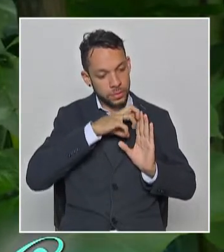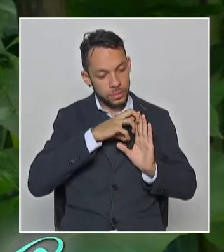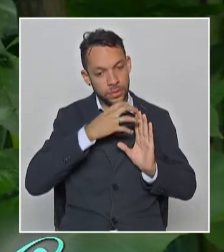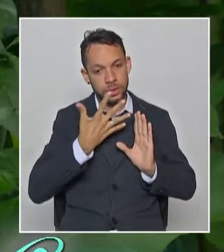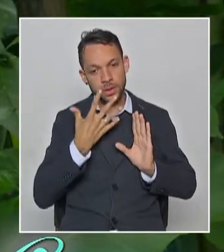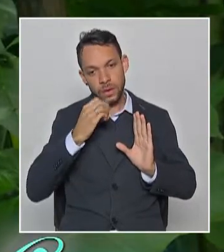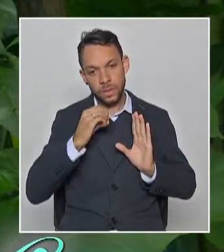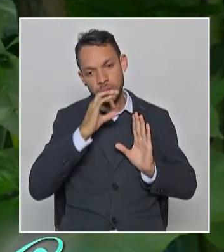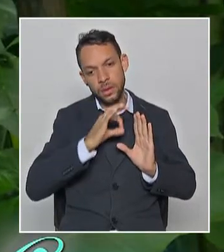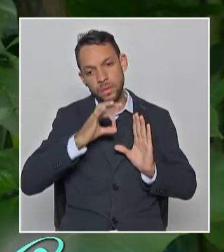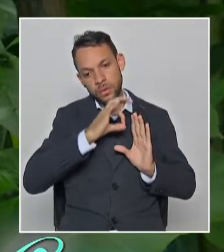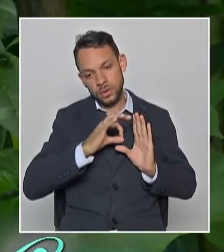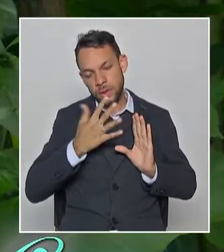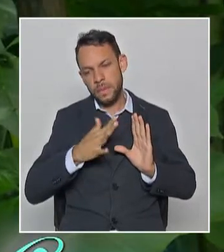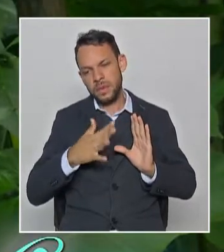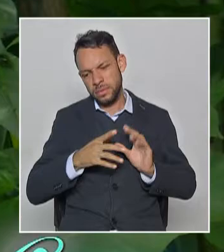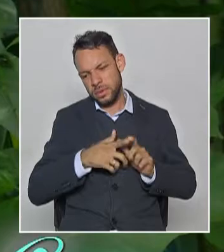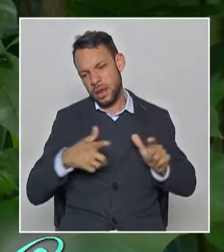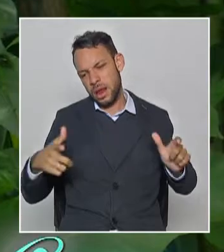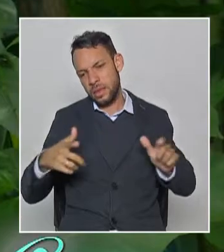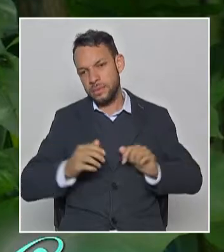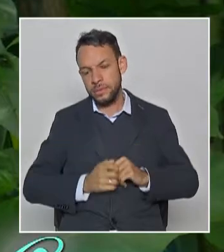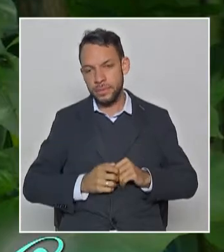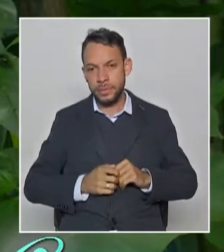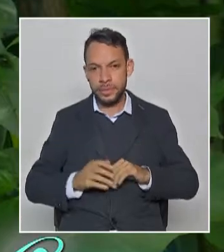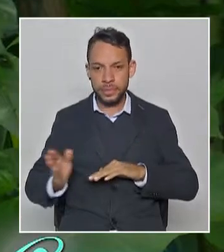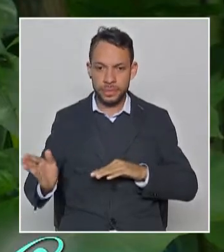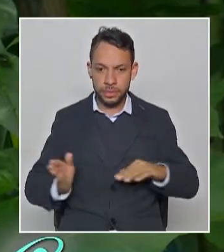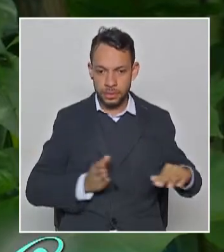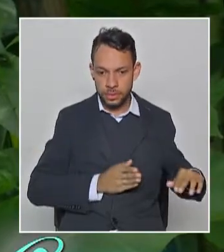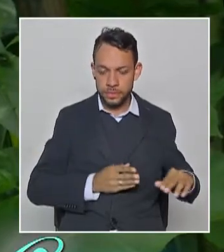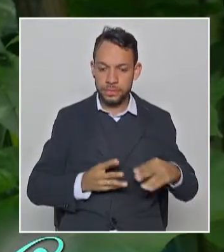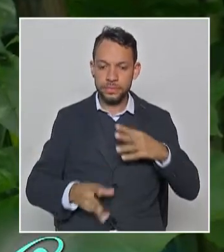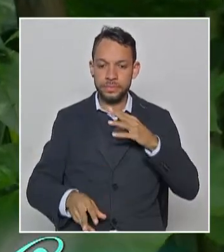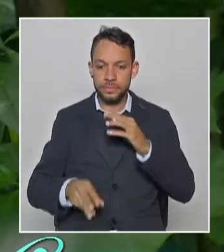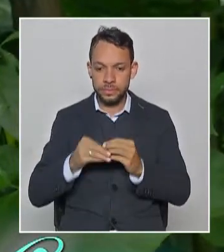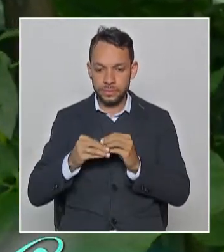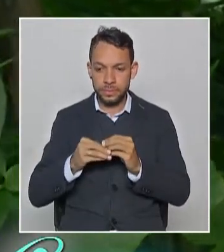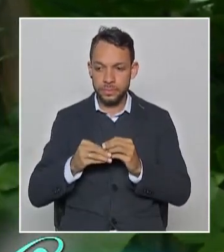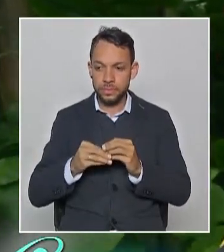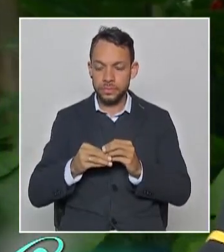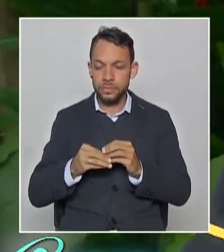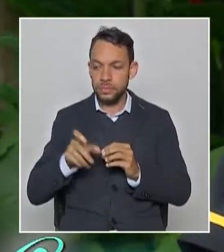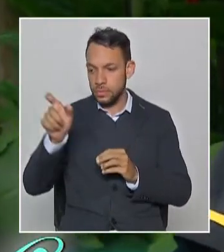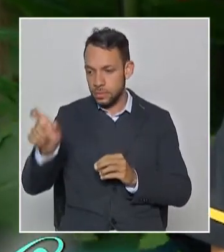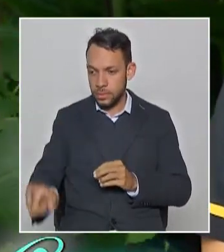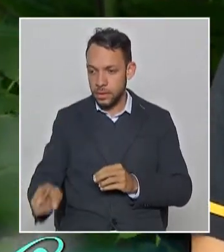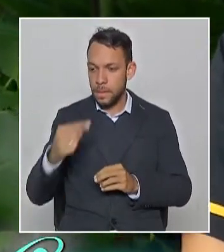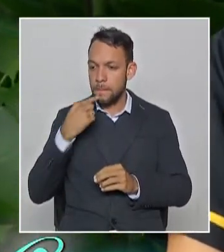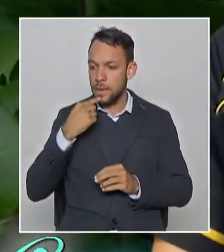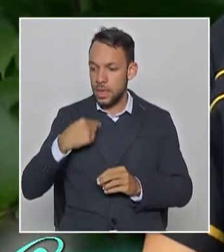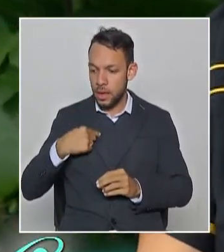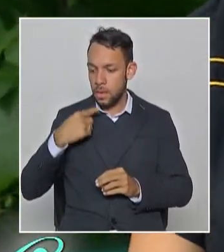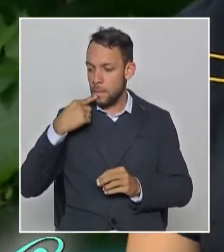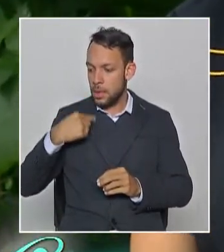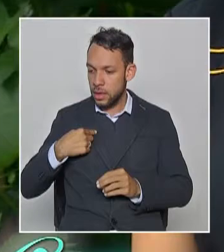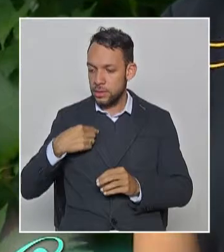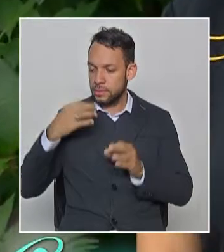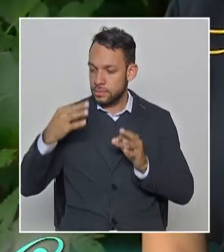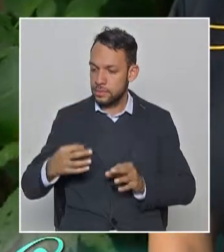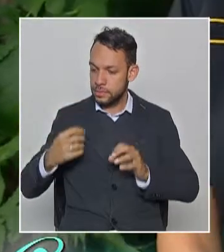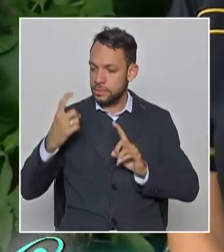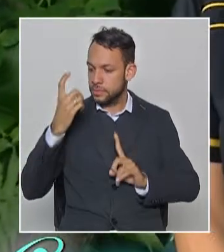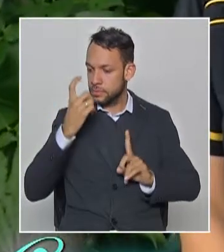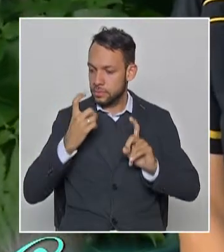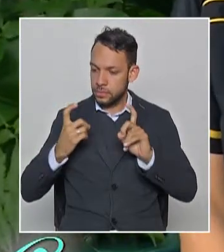de un 50%, o sea, es muy alta. Y entonces el ingeniero decía algo que es de